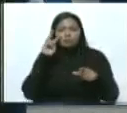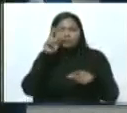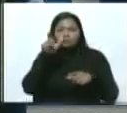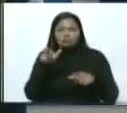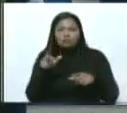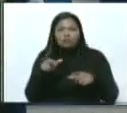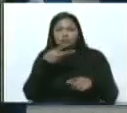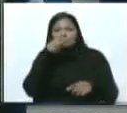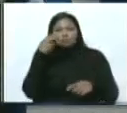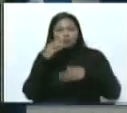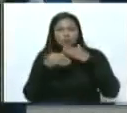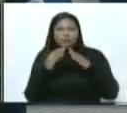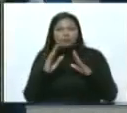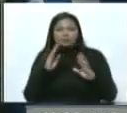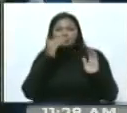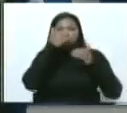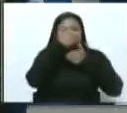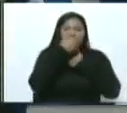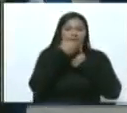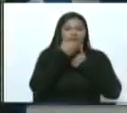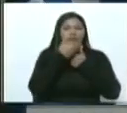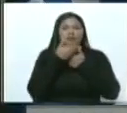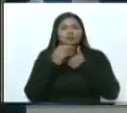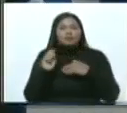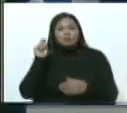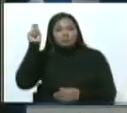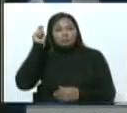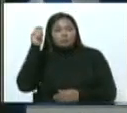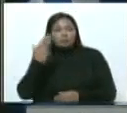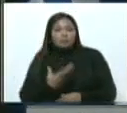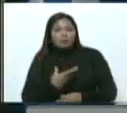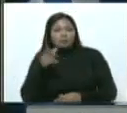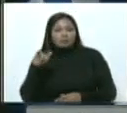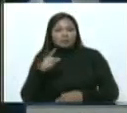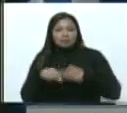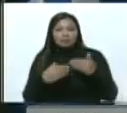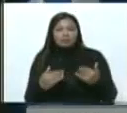se disfracen de diputados, de alcaldesas, lo que fuera.